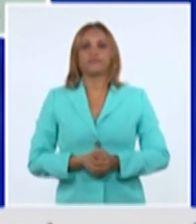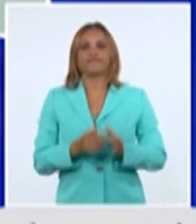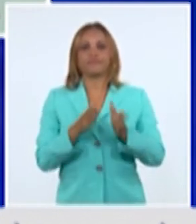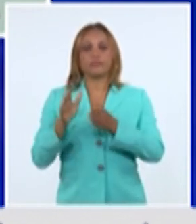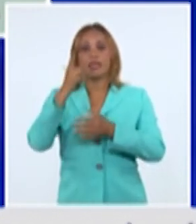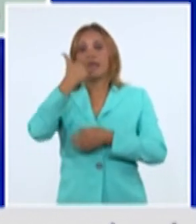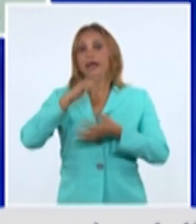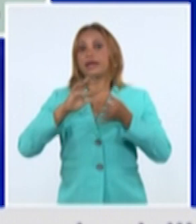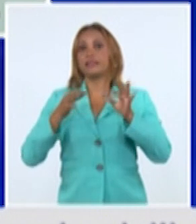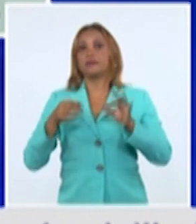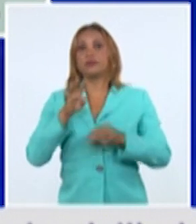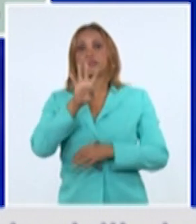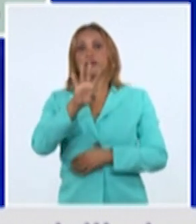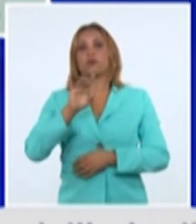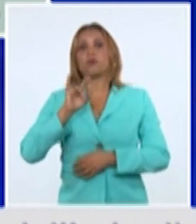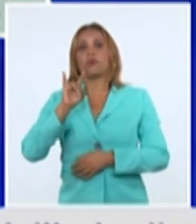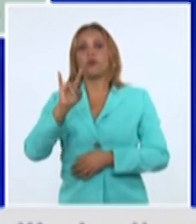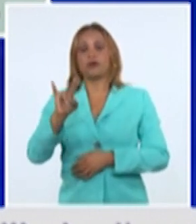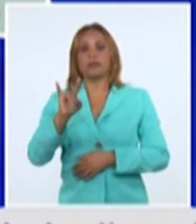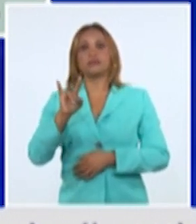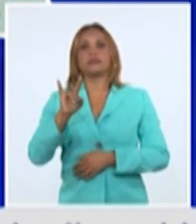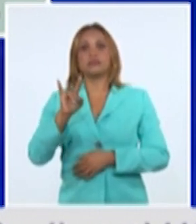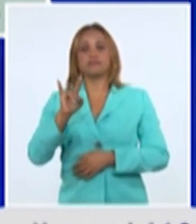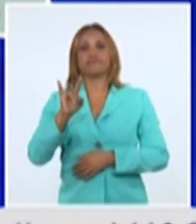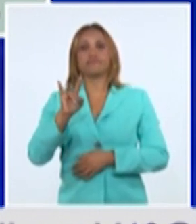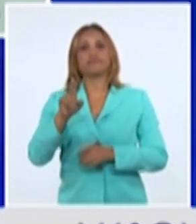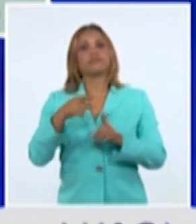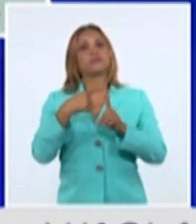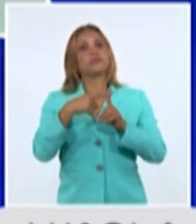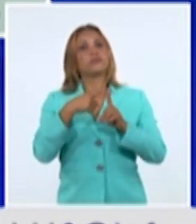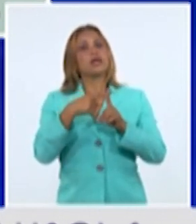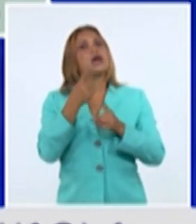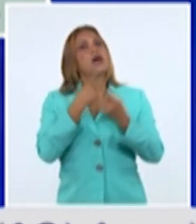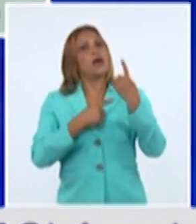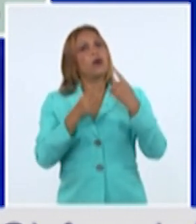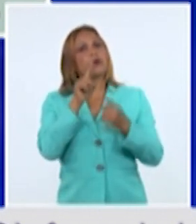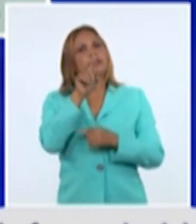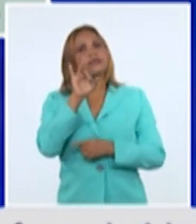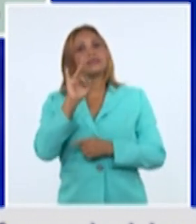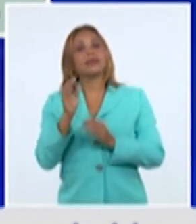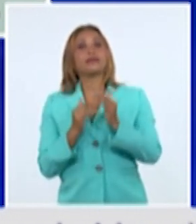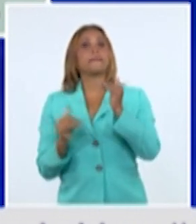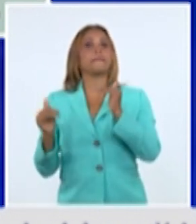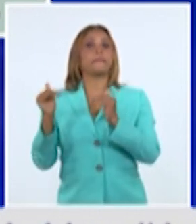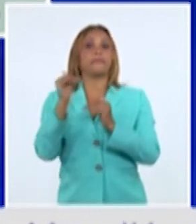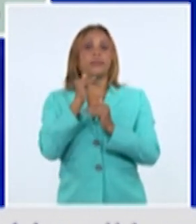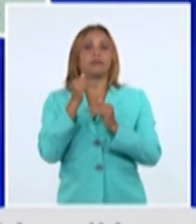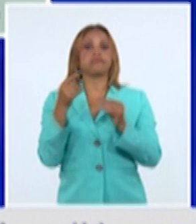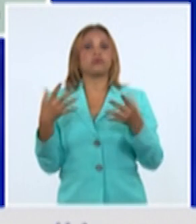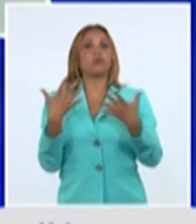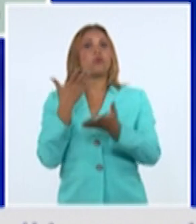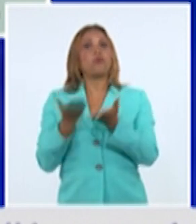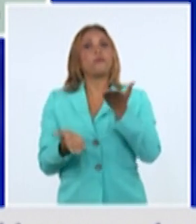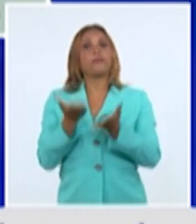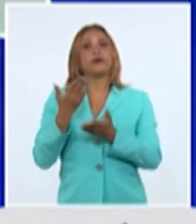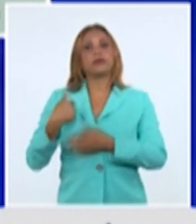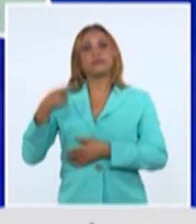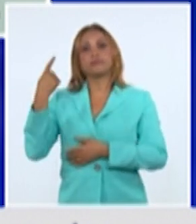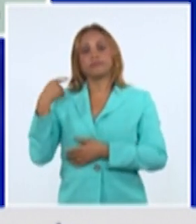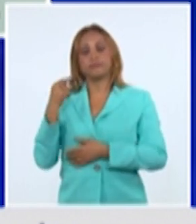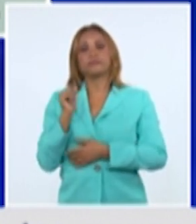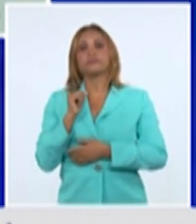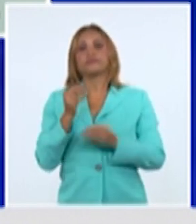Artemisa con 49 casos autóctonos, aunque 17 casos más en relación con la jornada precedente y con una